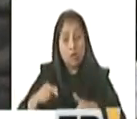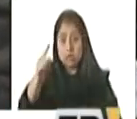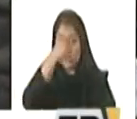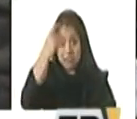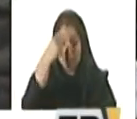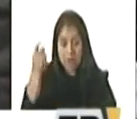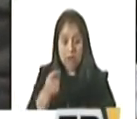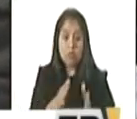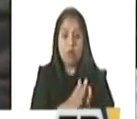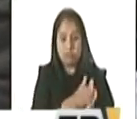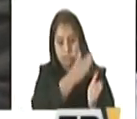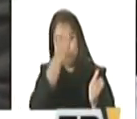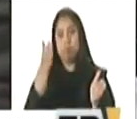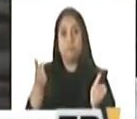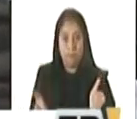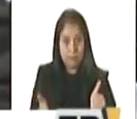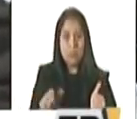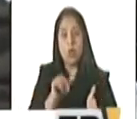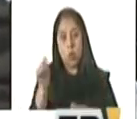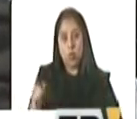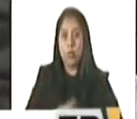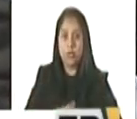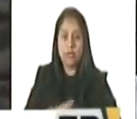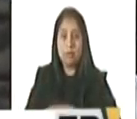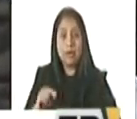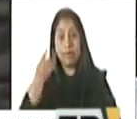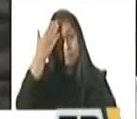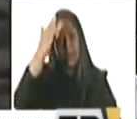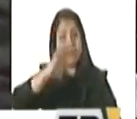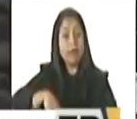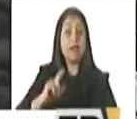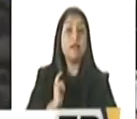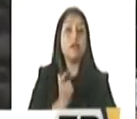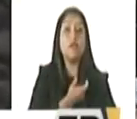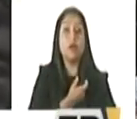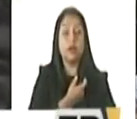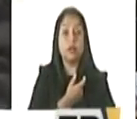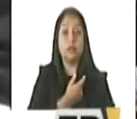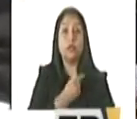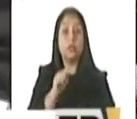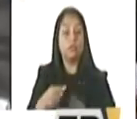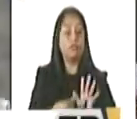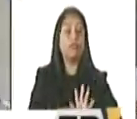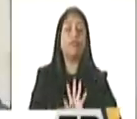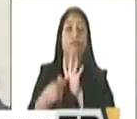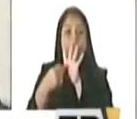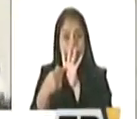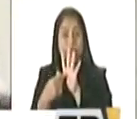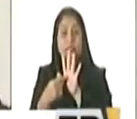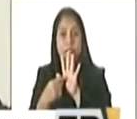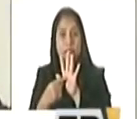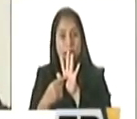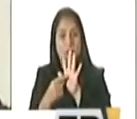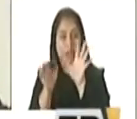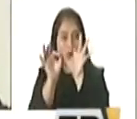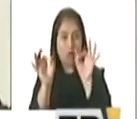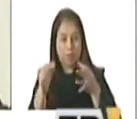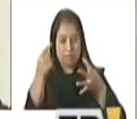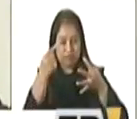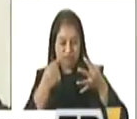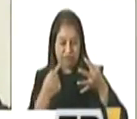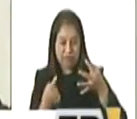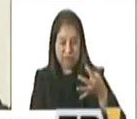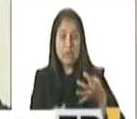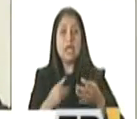segunda fase que el día de mañana en el Congreso de la República presentará de manera detallada